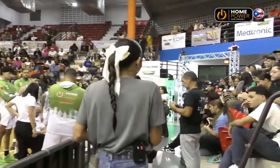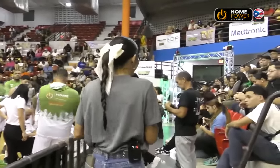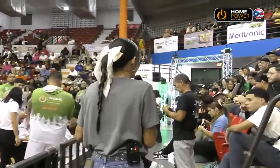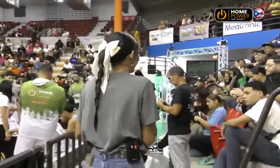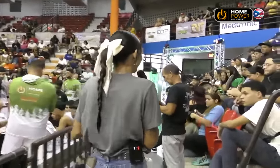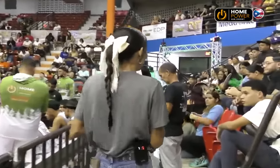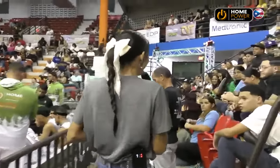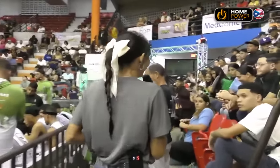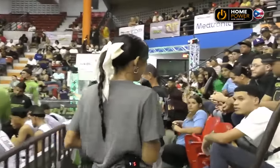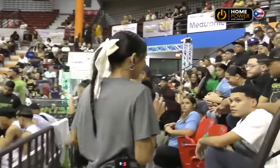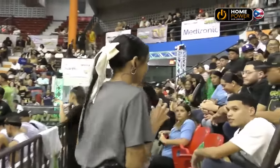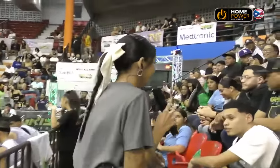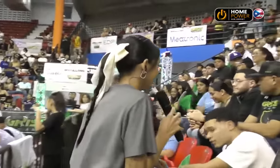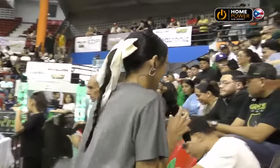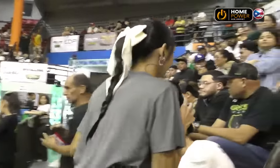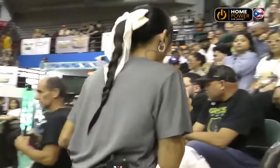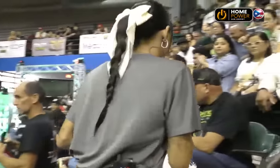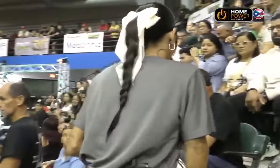aquí.